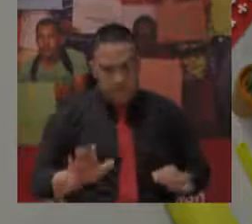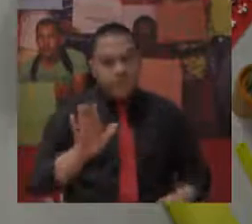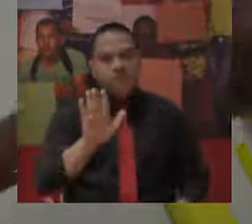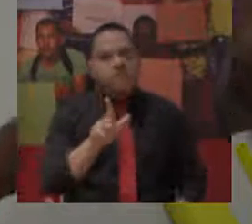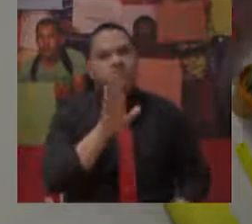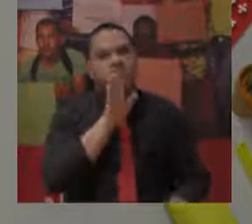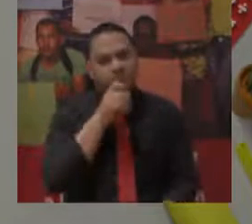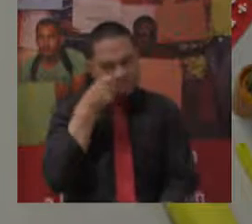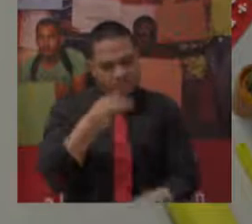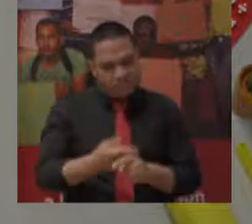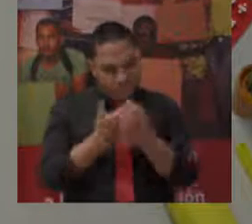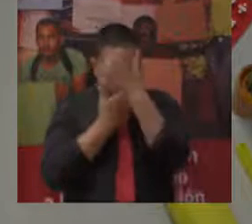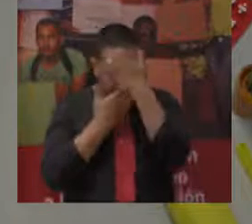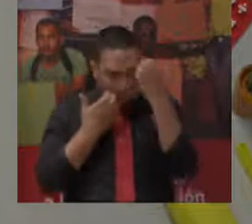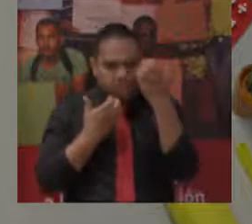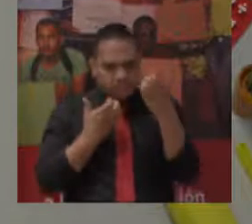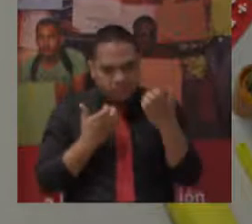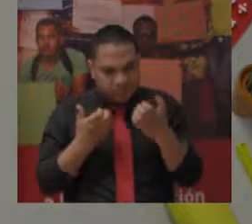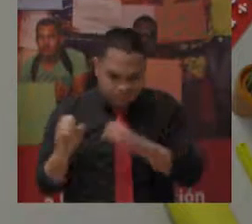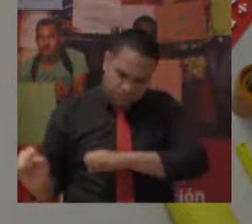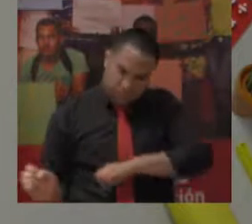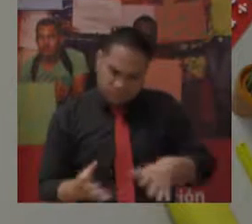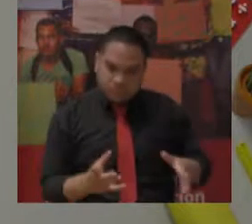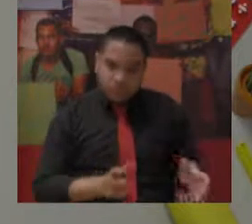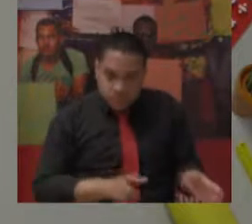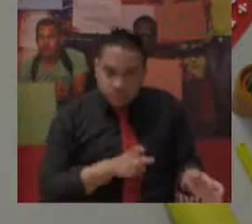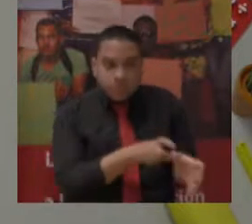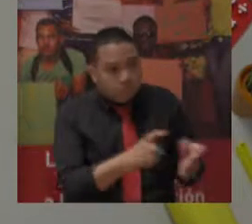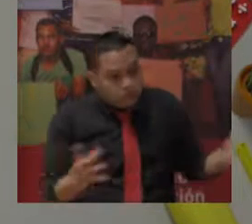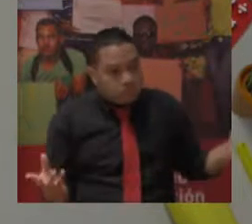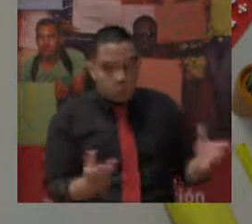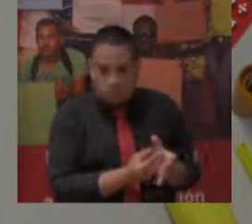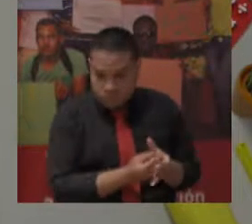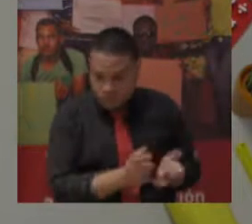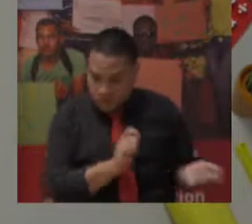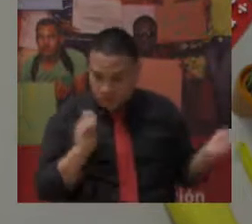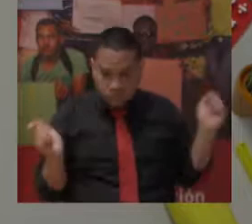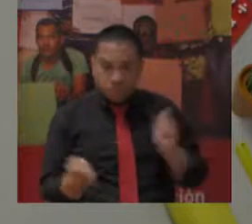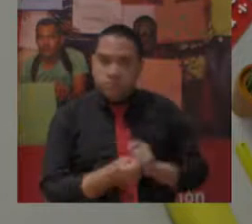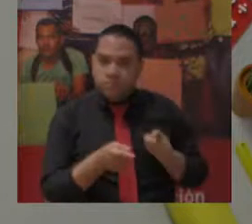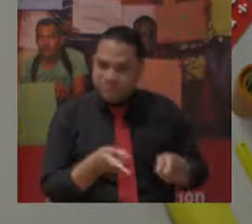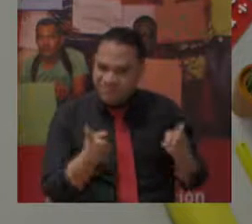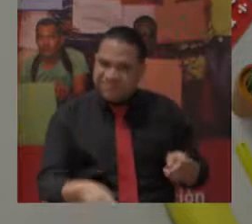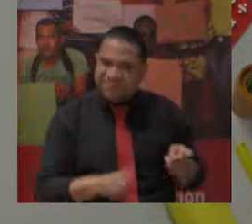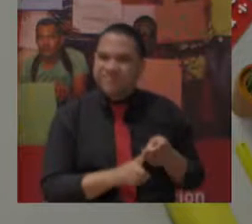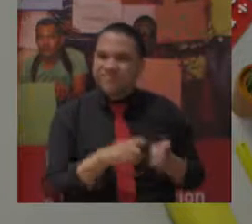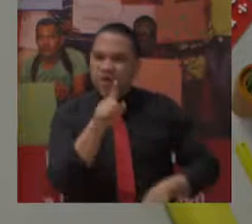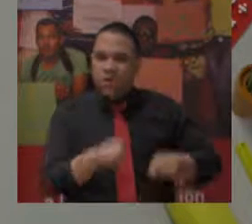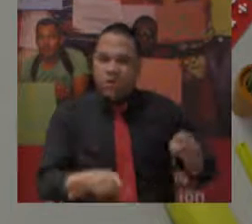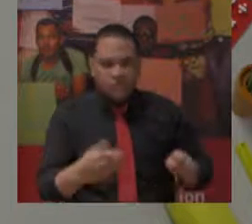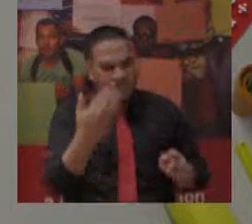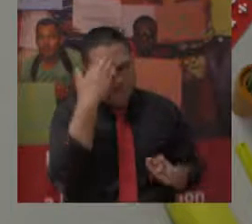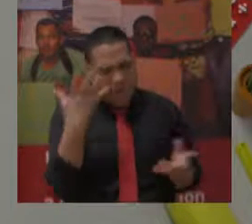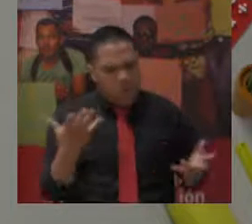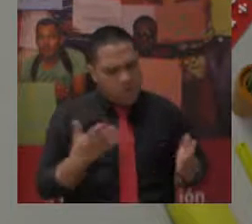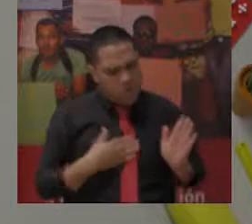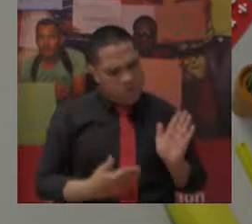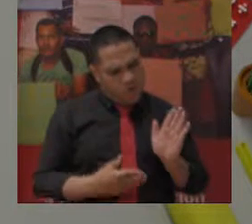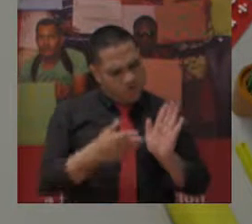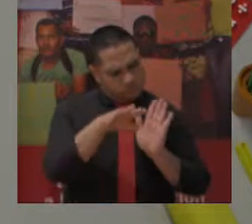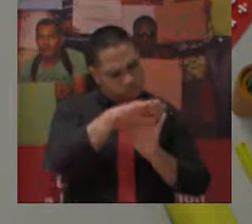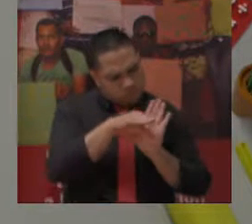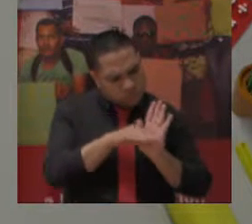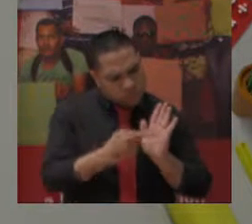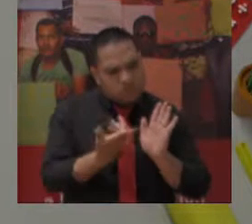población desmovilizada. El número de reintegrados voluntarios con los que trabaja, así como los eficientes esquemas de evaluación y seguimiento